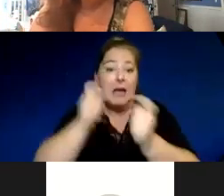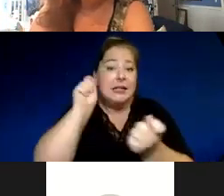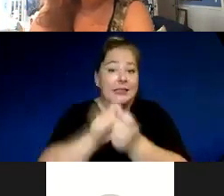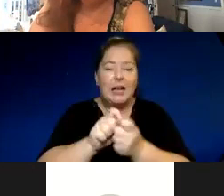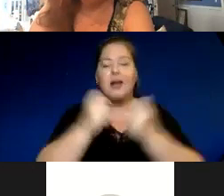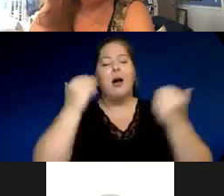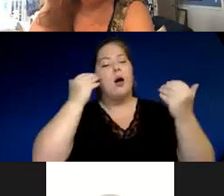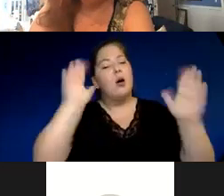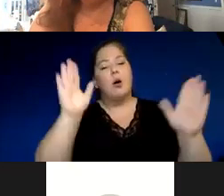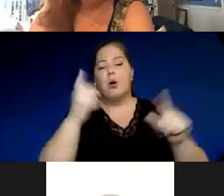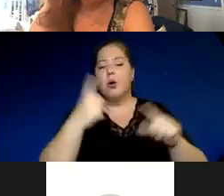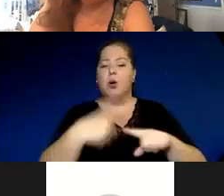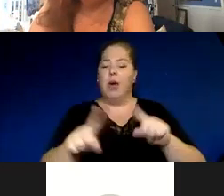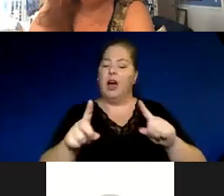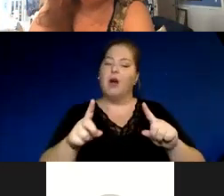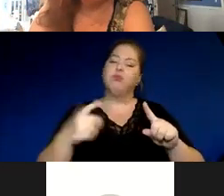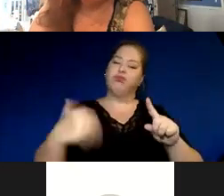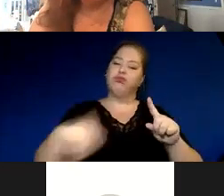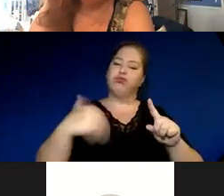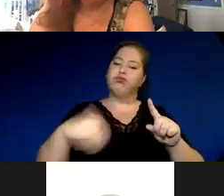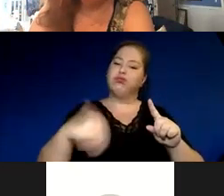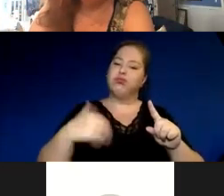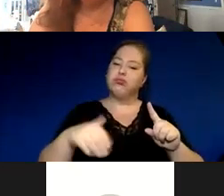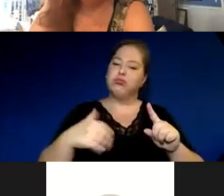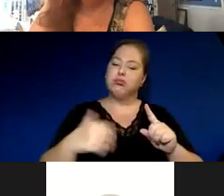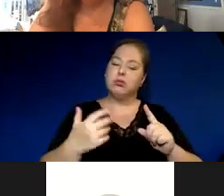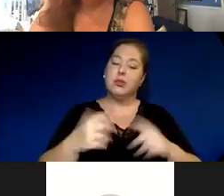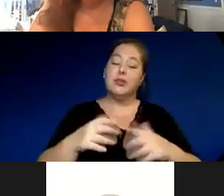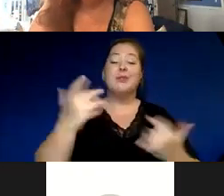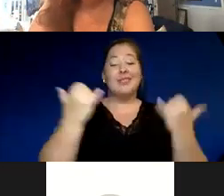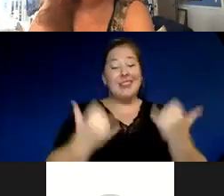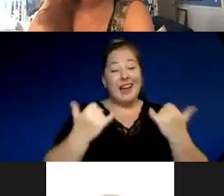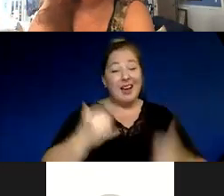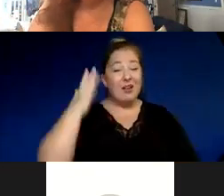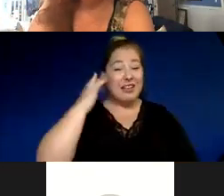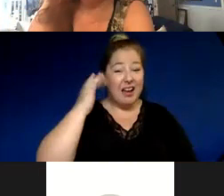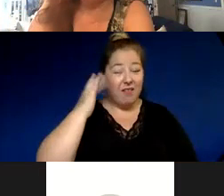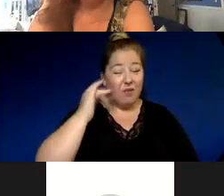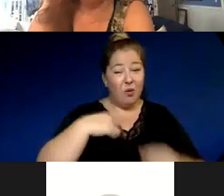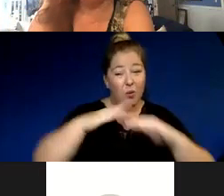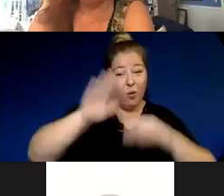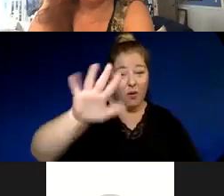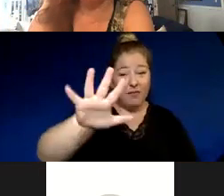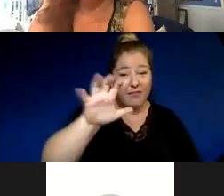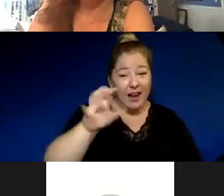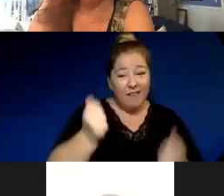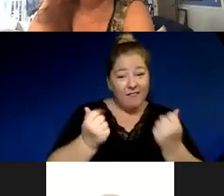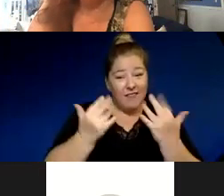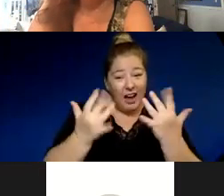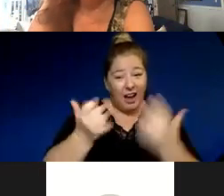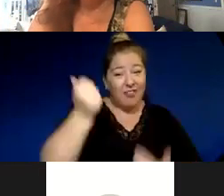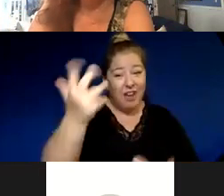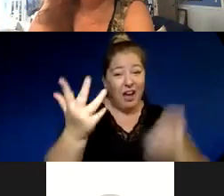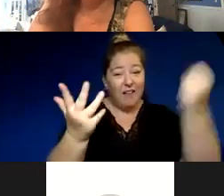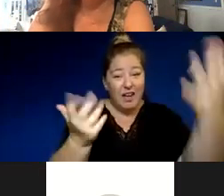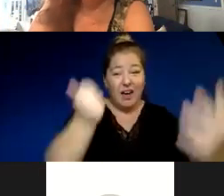viernes, 527 incendios es lo que había aquí en California. Así que hemos sido muy